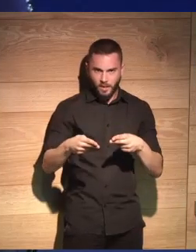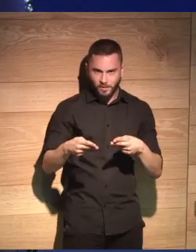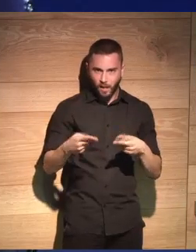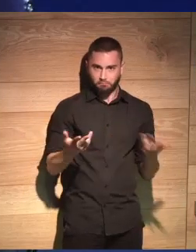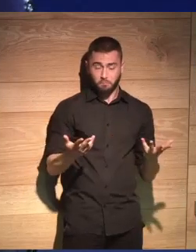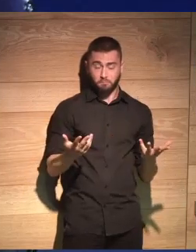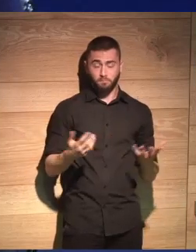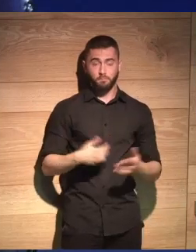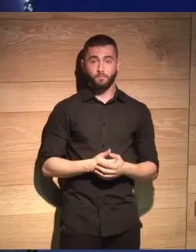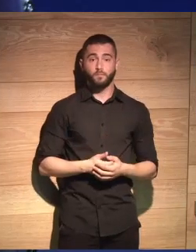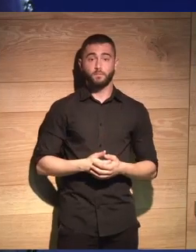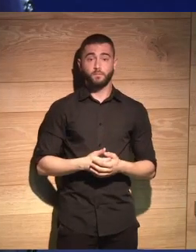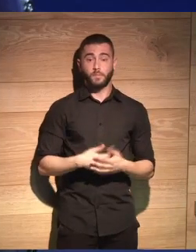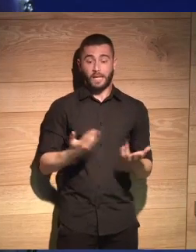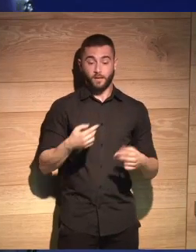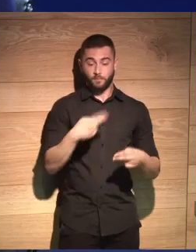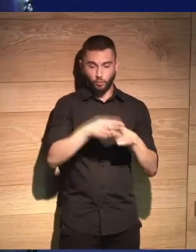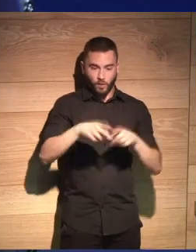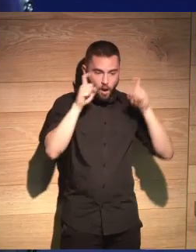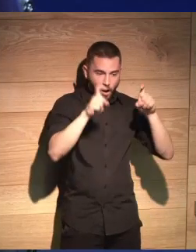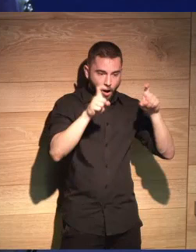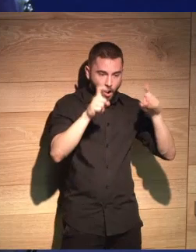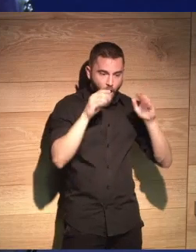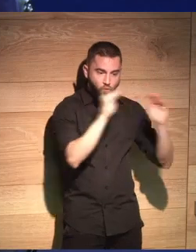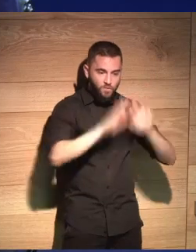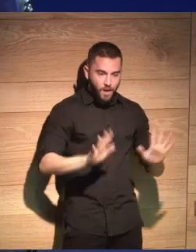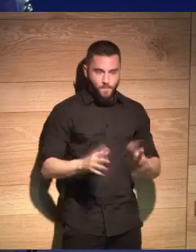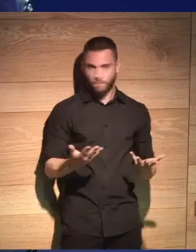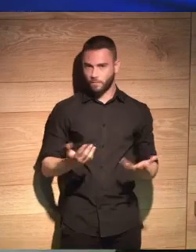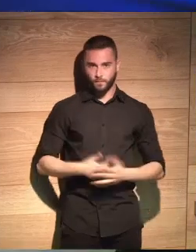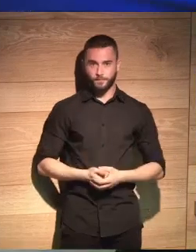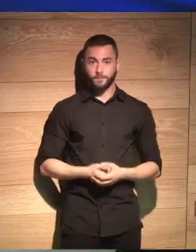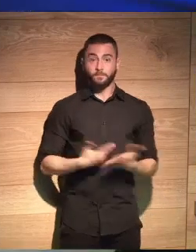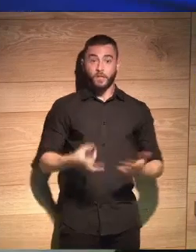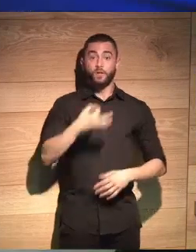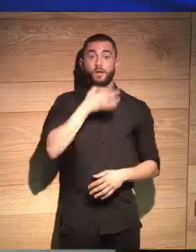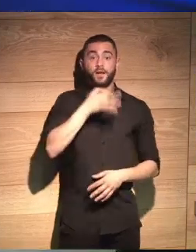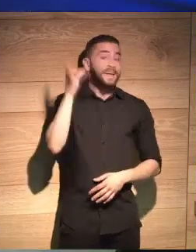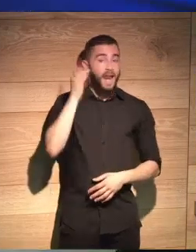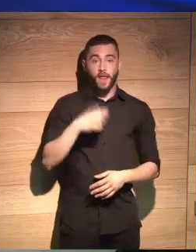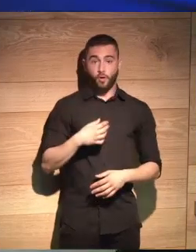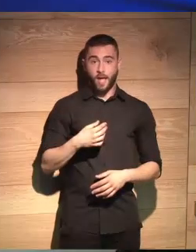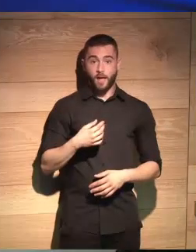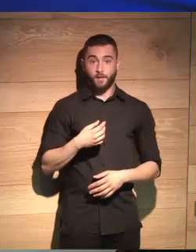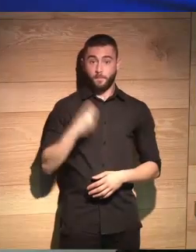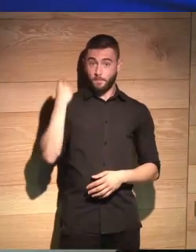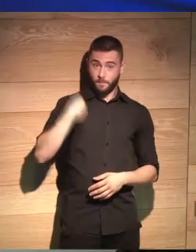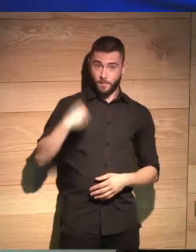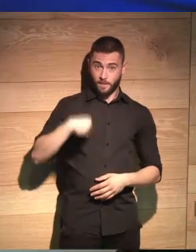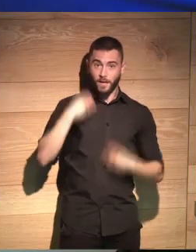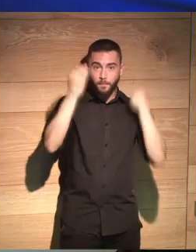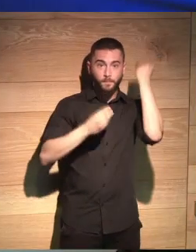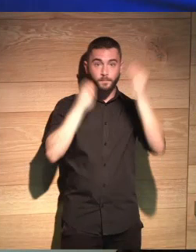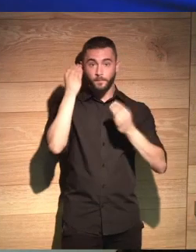su enseñanza, ¿no? ¿Eso qué? ¿No? Lo que pasa que esa misma narradora también se